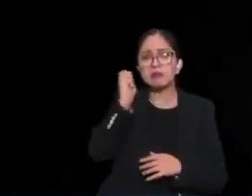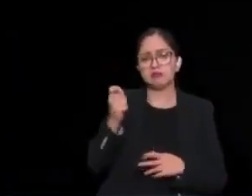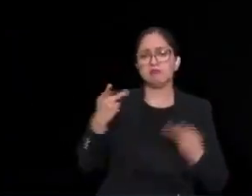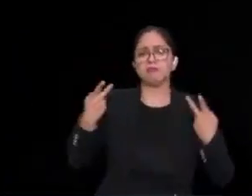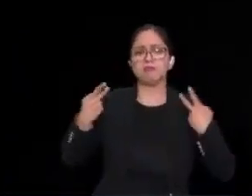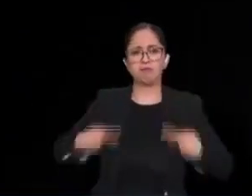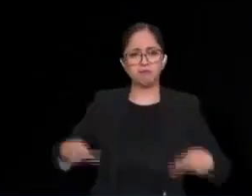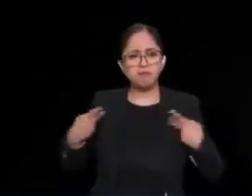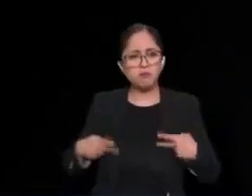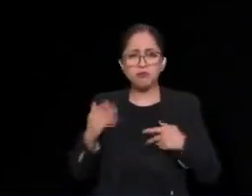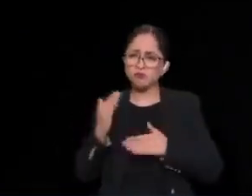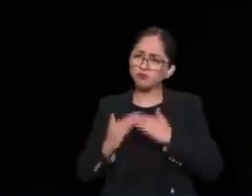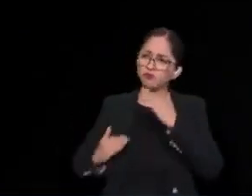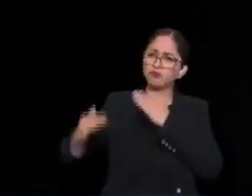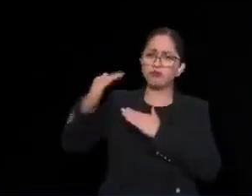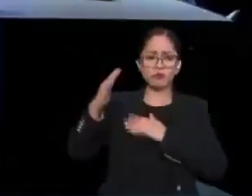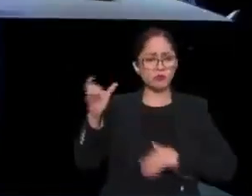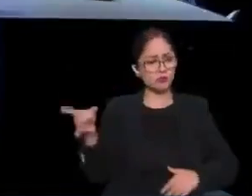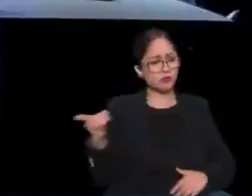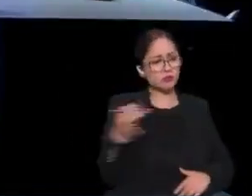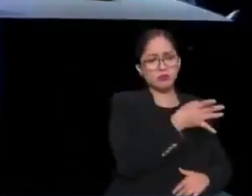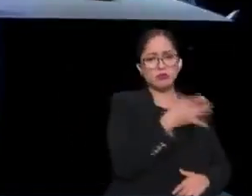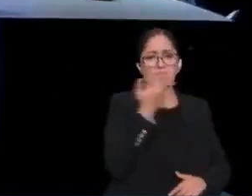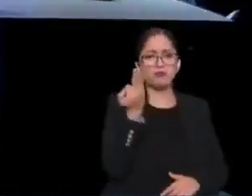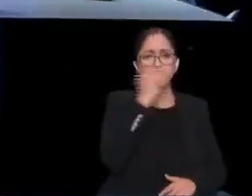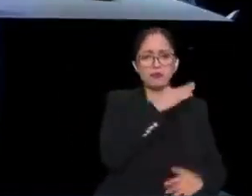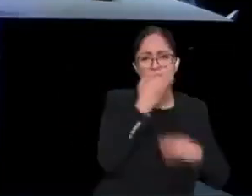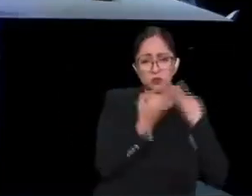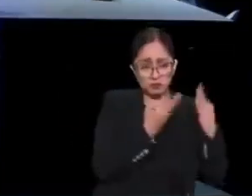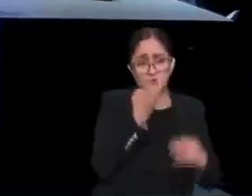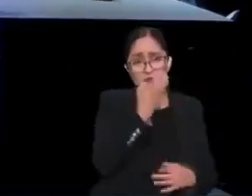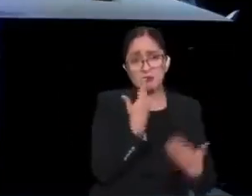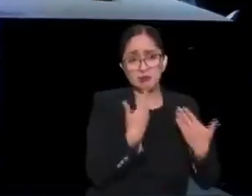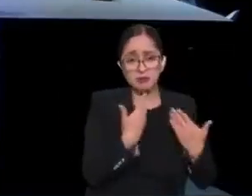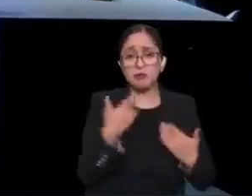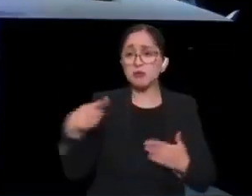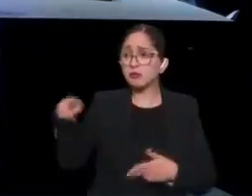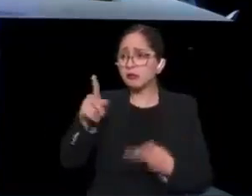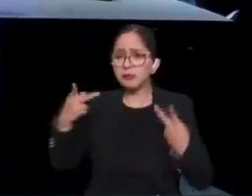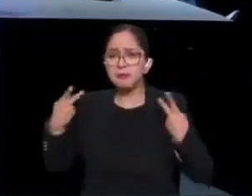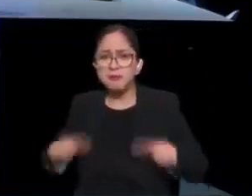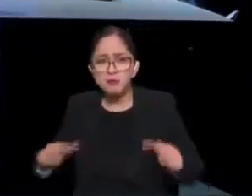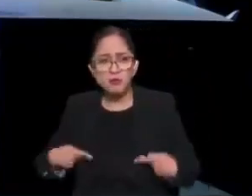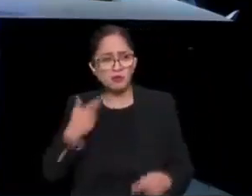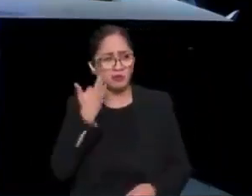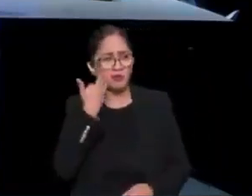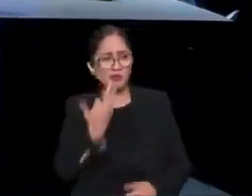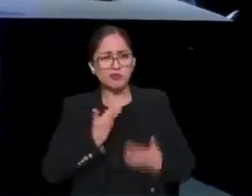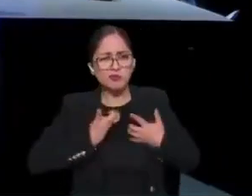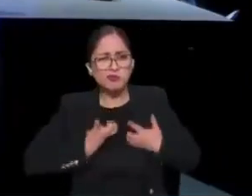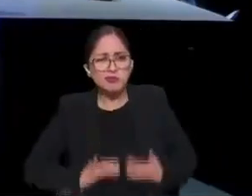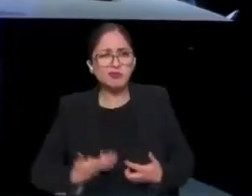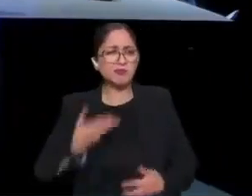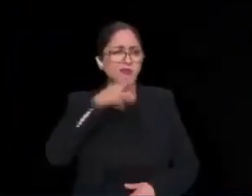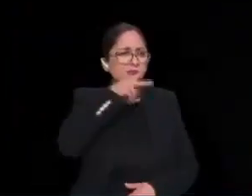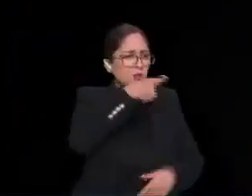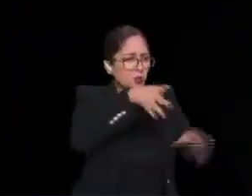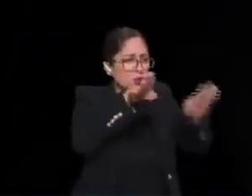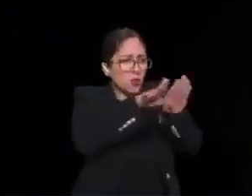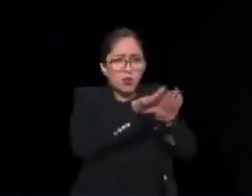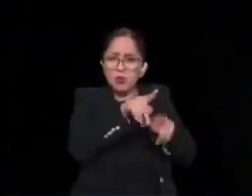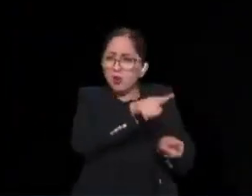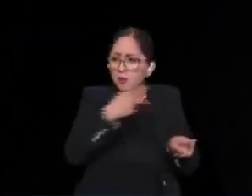se sobrepone a una operación de bots, ¿no? Que sí ocurre en México, ¿no? Cuando es tanta la gente indignada que se preocupa y reclama que estén haciendo esa